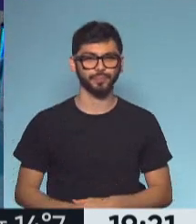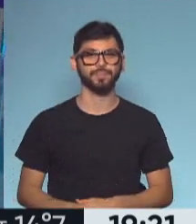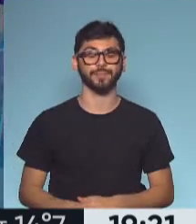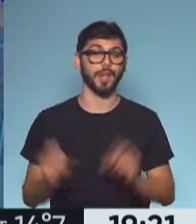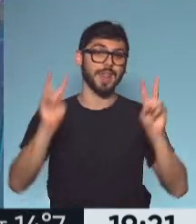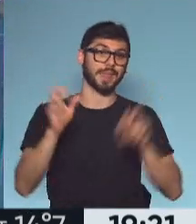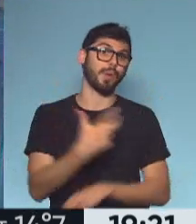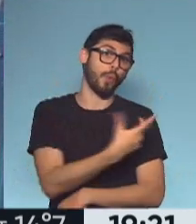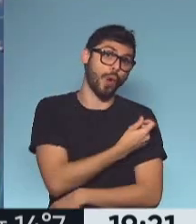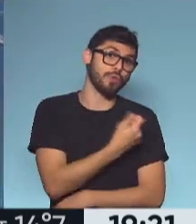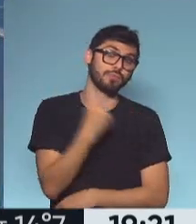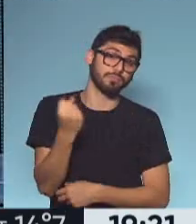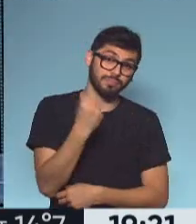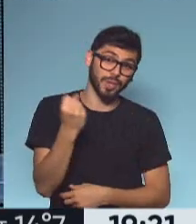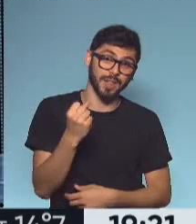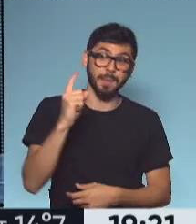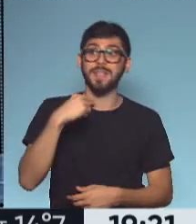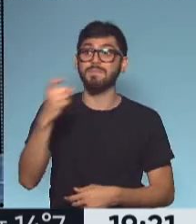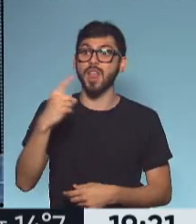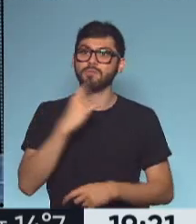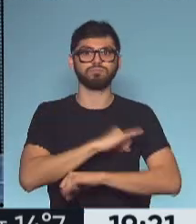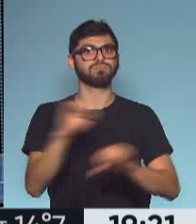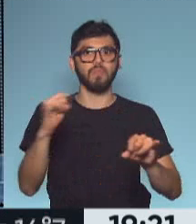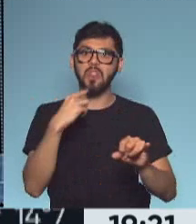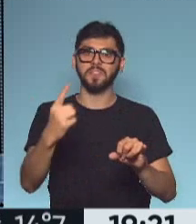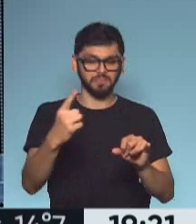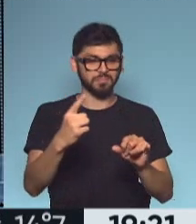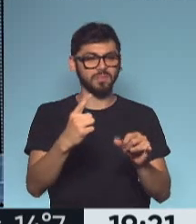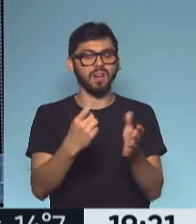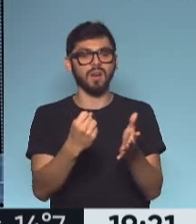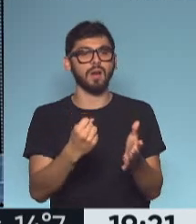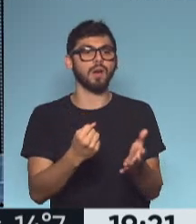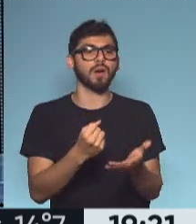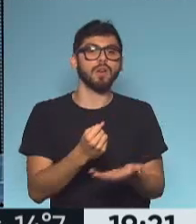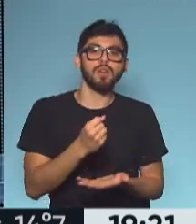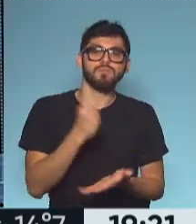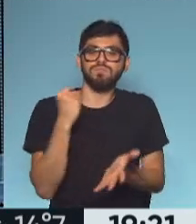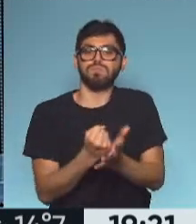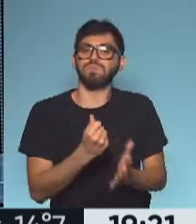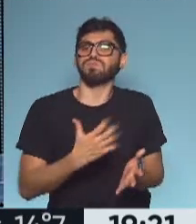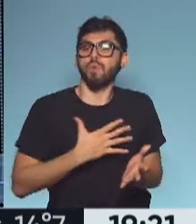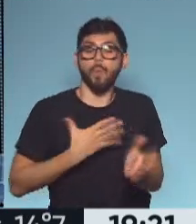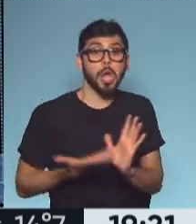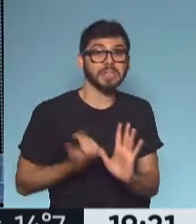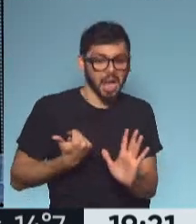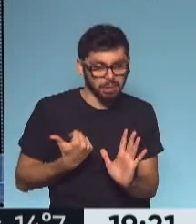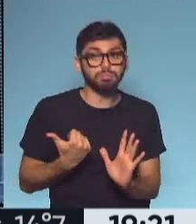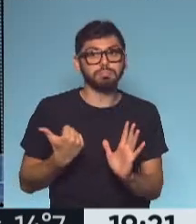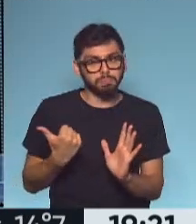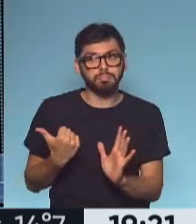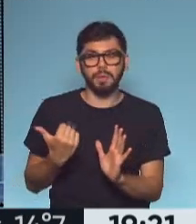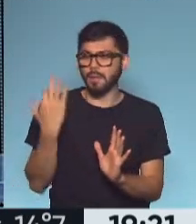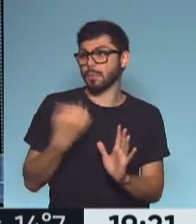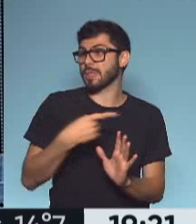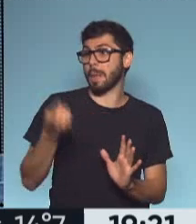tema de la vacunación y una definición por parte de España. ¿Están de acuerdo con la exención de las patentes, tema que quedó en discusión esta semana, la semana pasada